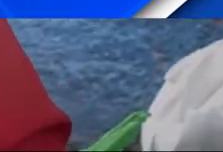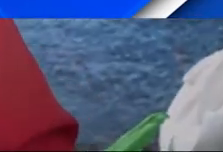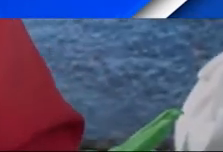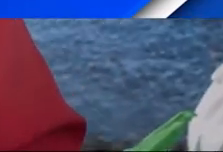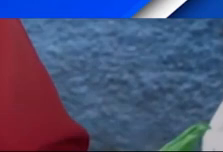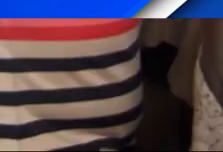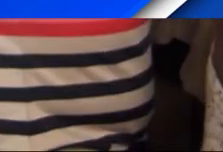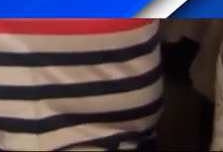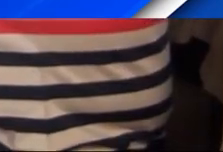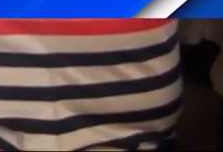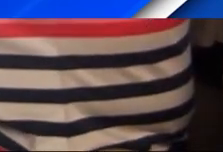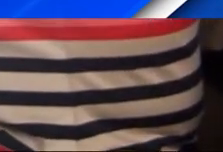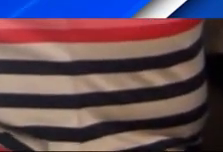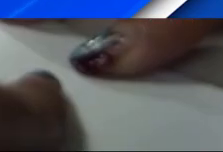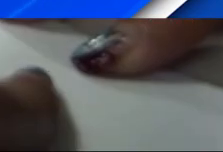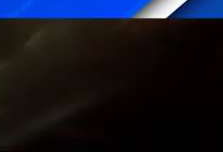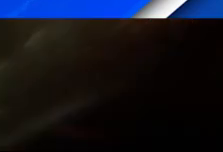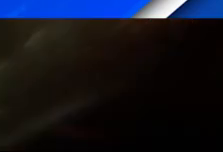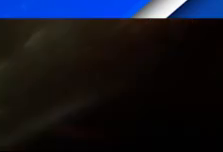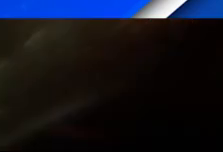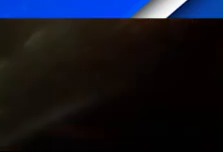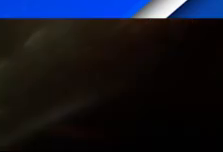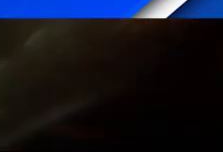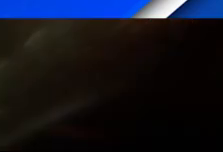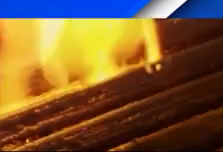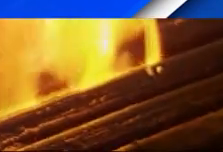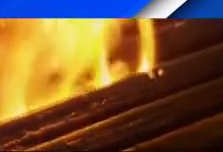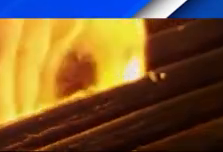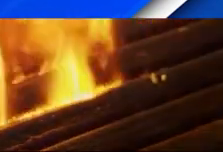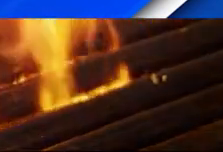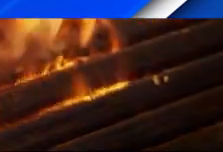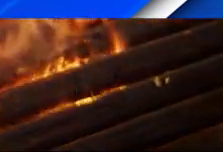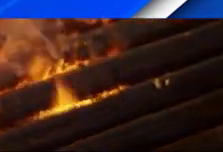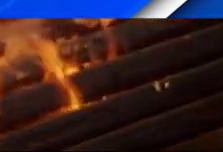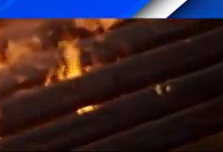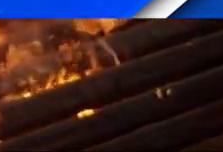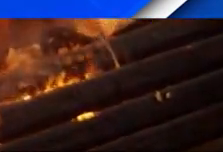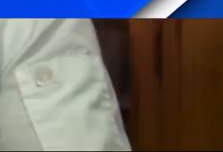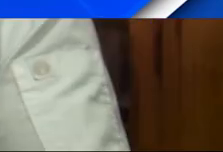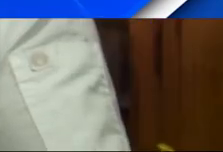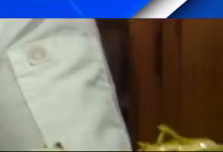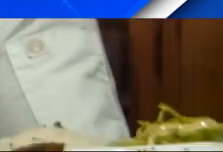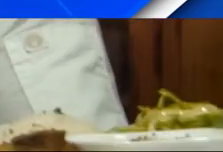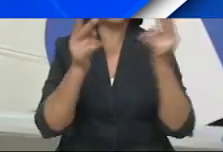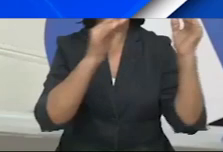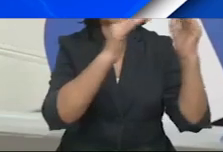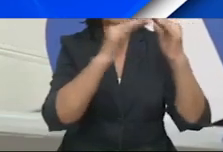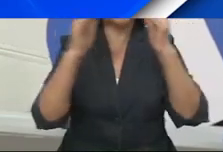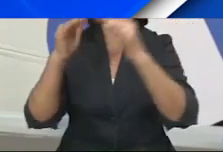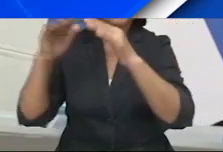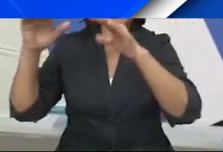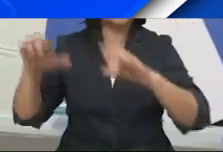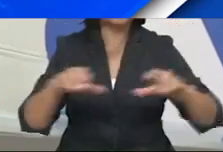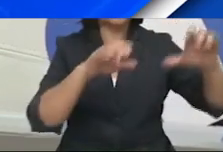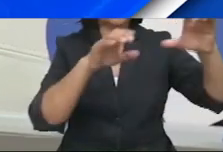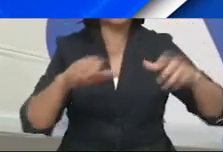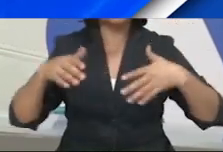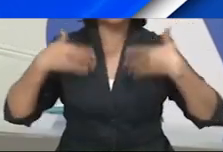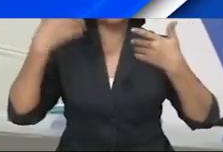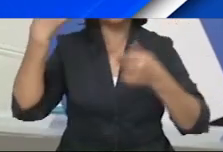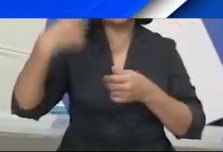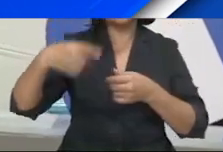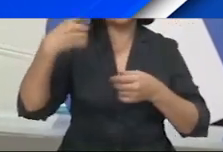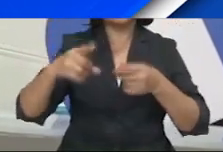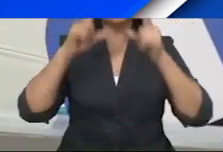hemos alcanzado la restitución de derechos en materia de salud, educación, vivienda, recreación, derecho a